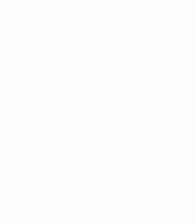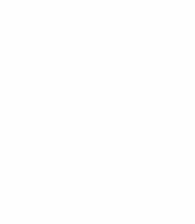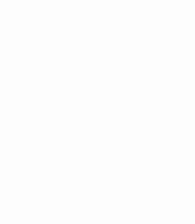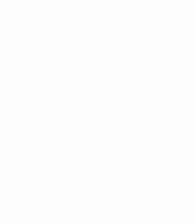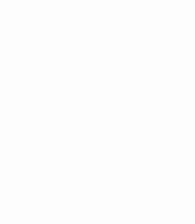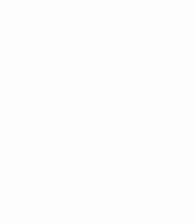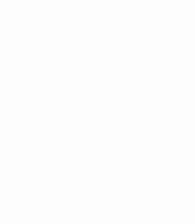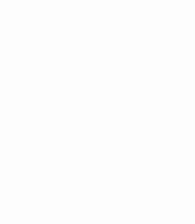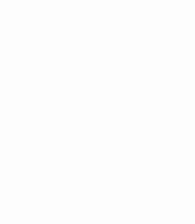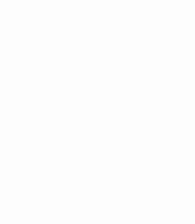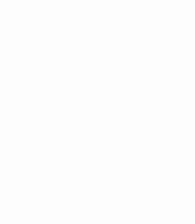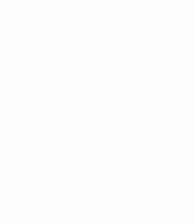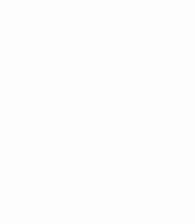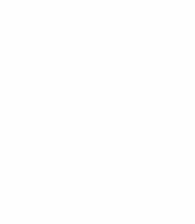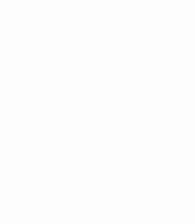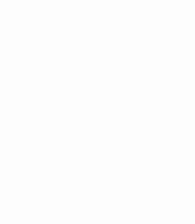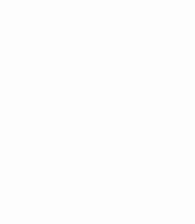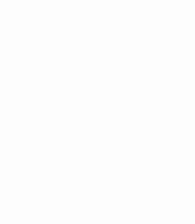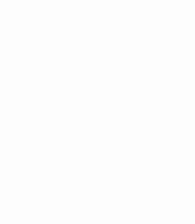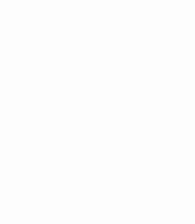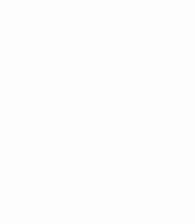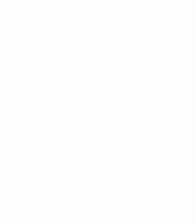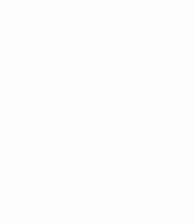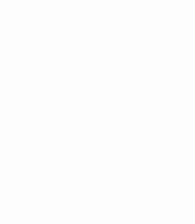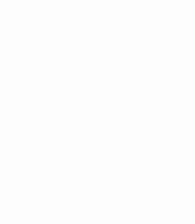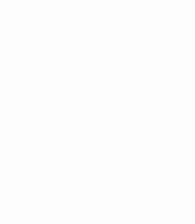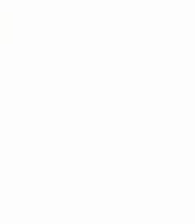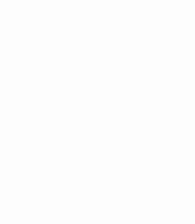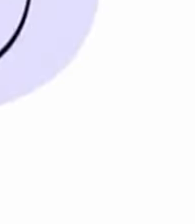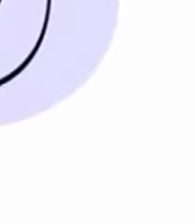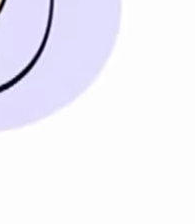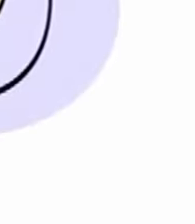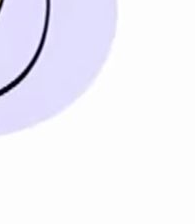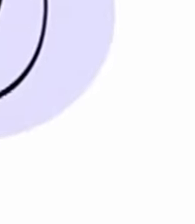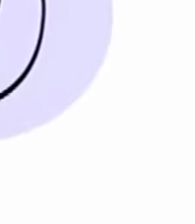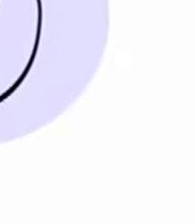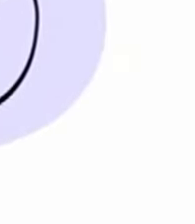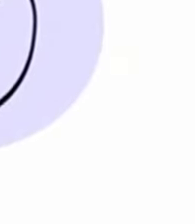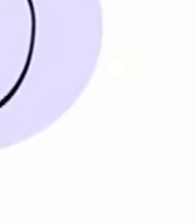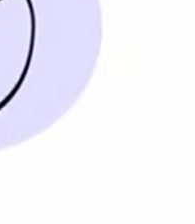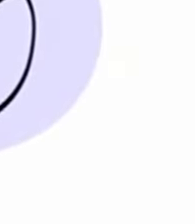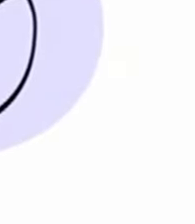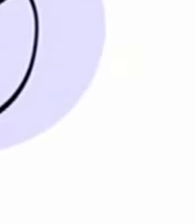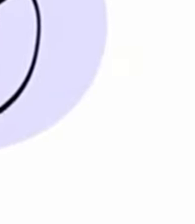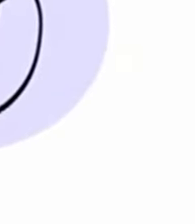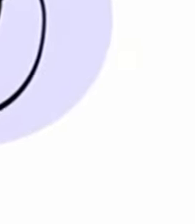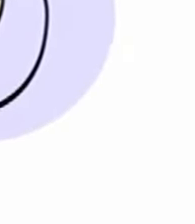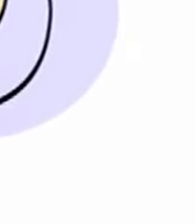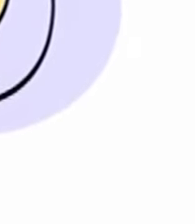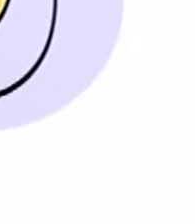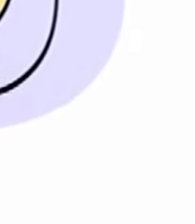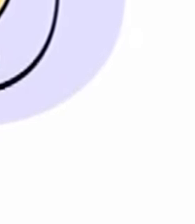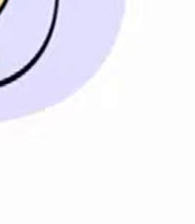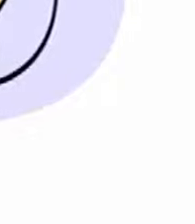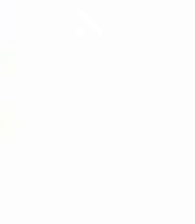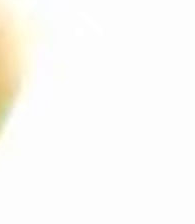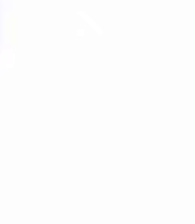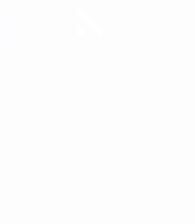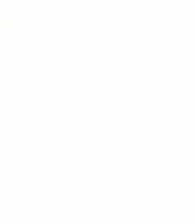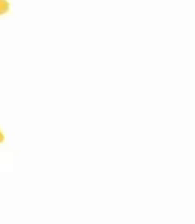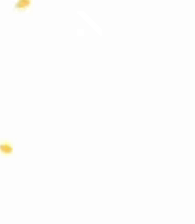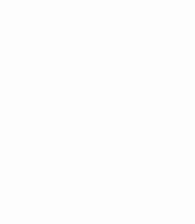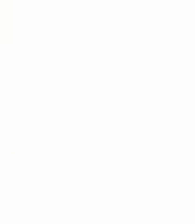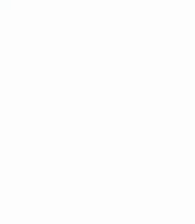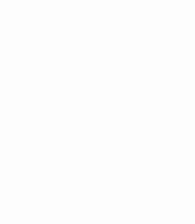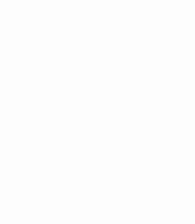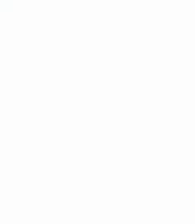zonas altas y evita cruzar por áreas inundadas o corrientes de agua. Ejecuta las acciones establecidas en tu plan familiar de emergencia.